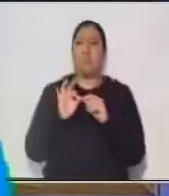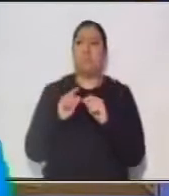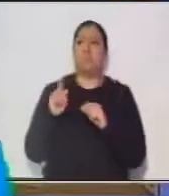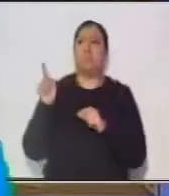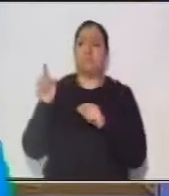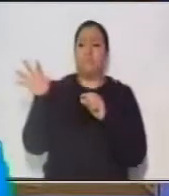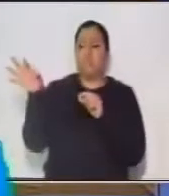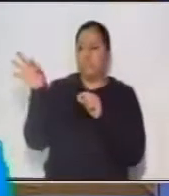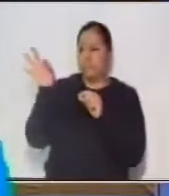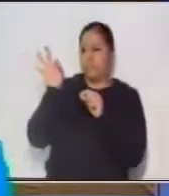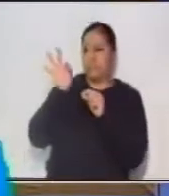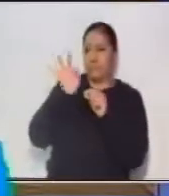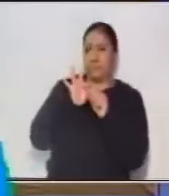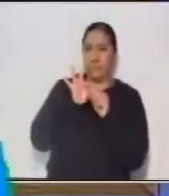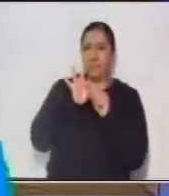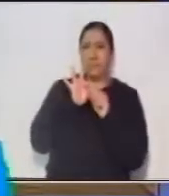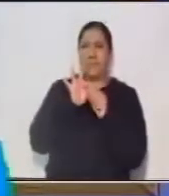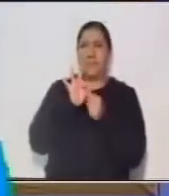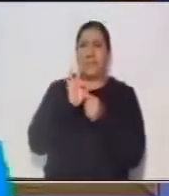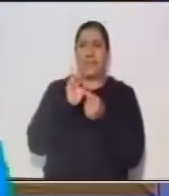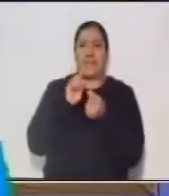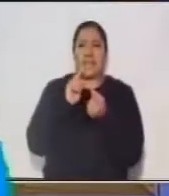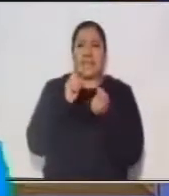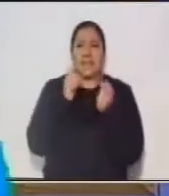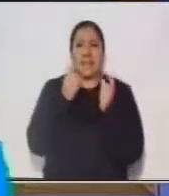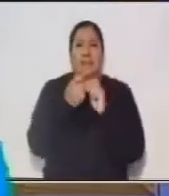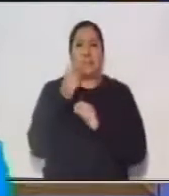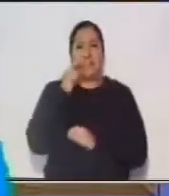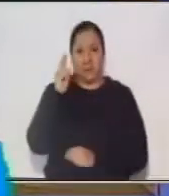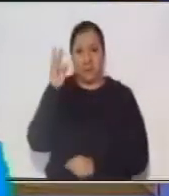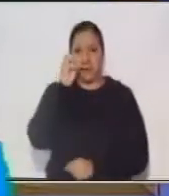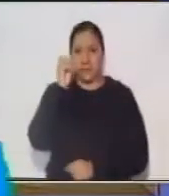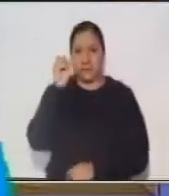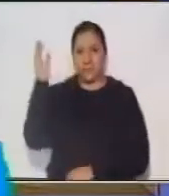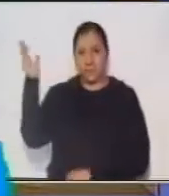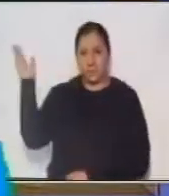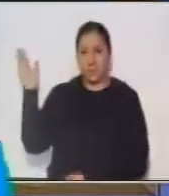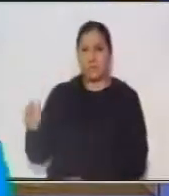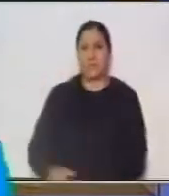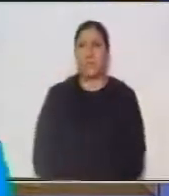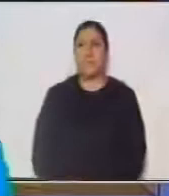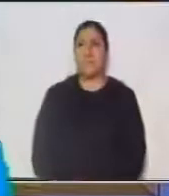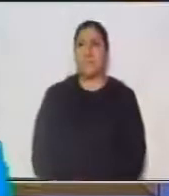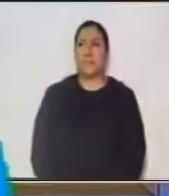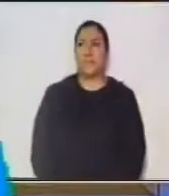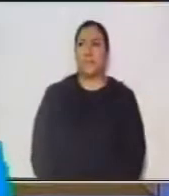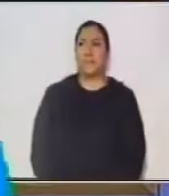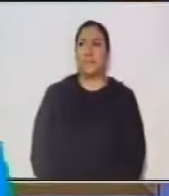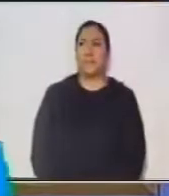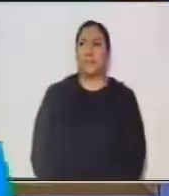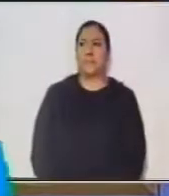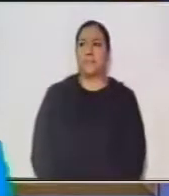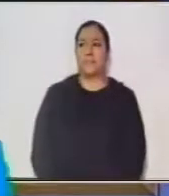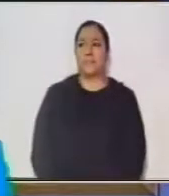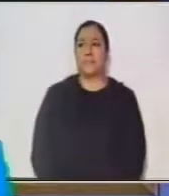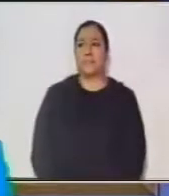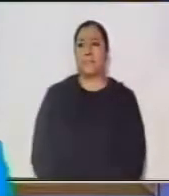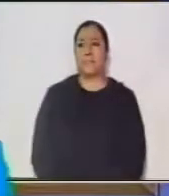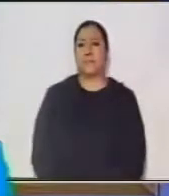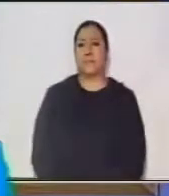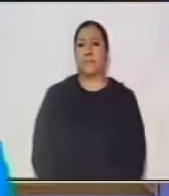rombo posee 4 lados de la misma longitud, entonces podemos quitarlo